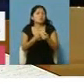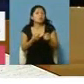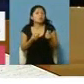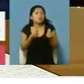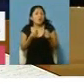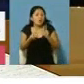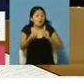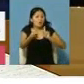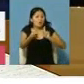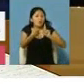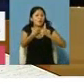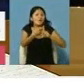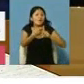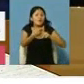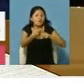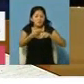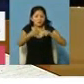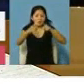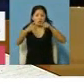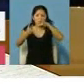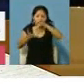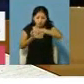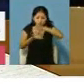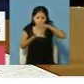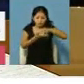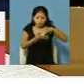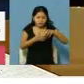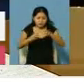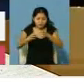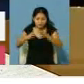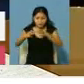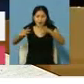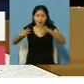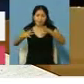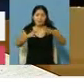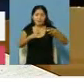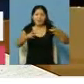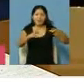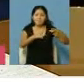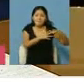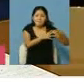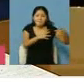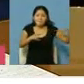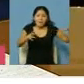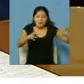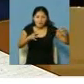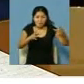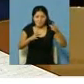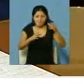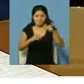hasta poder concretar 500 megavatios de energías renovables.